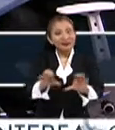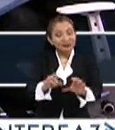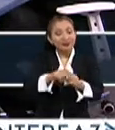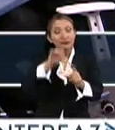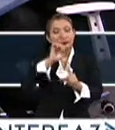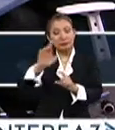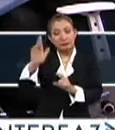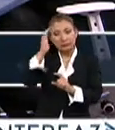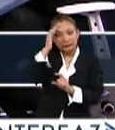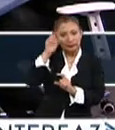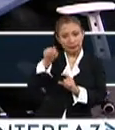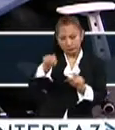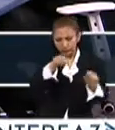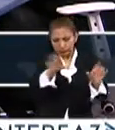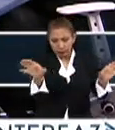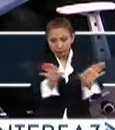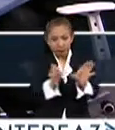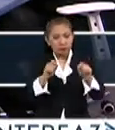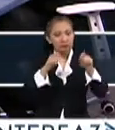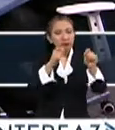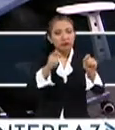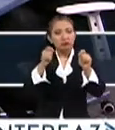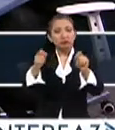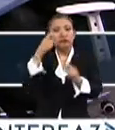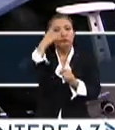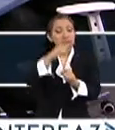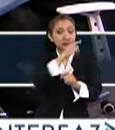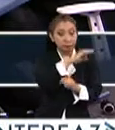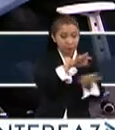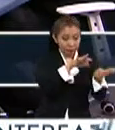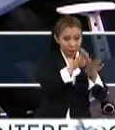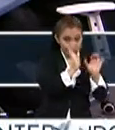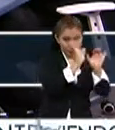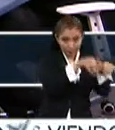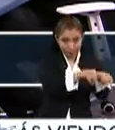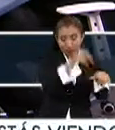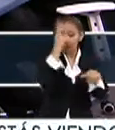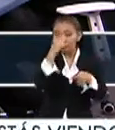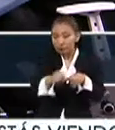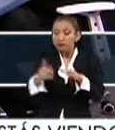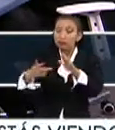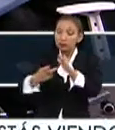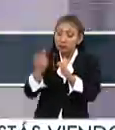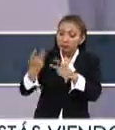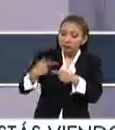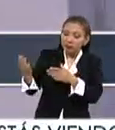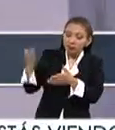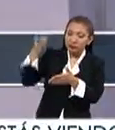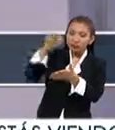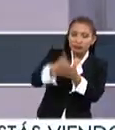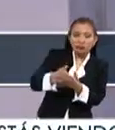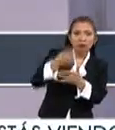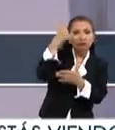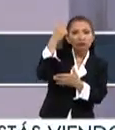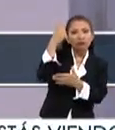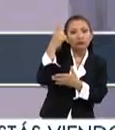también de reconocimientos y certificación, tanto para el mundo laboral como para el retorno de las personas a